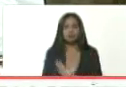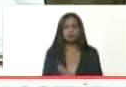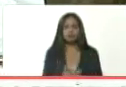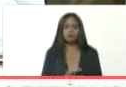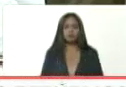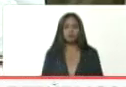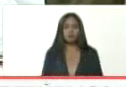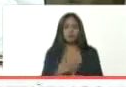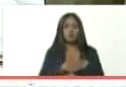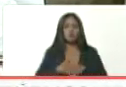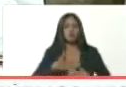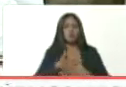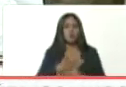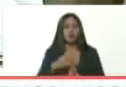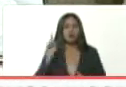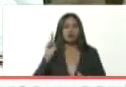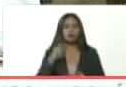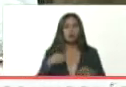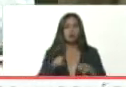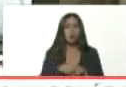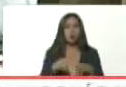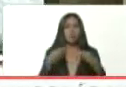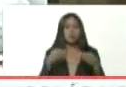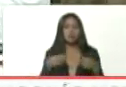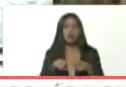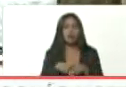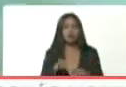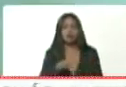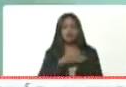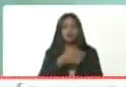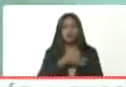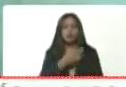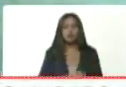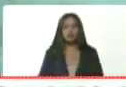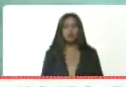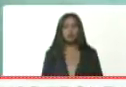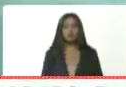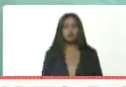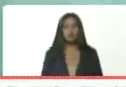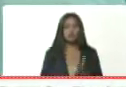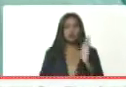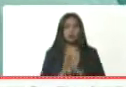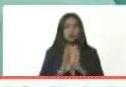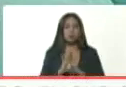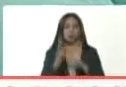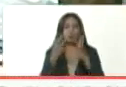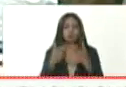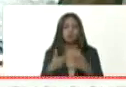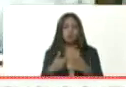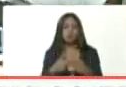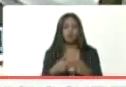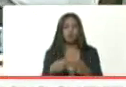satisfacer las necesidades materiales de la sociedad desarrollar la industria gráfica para